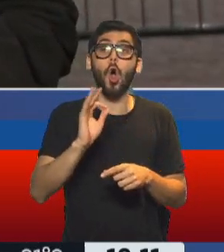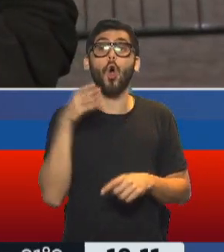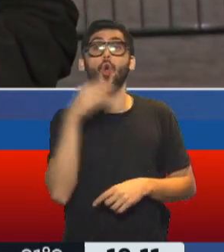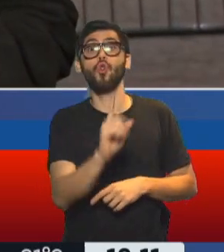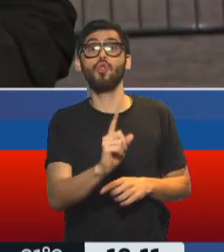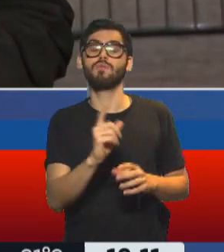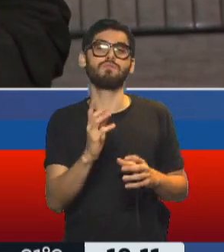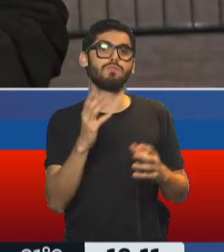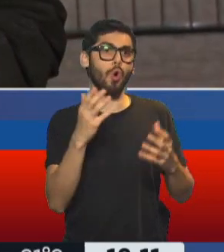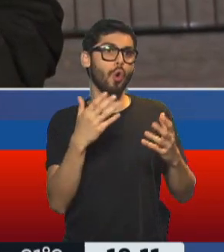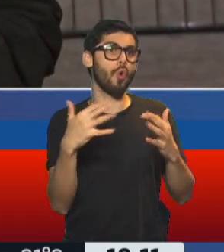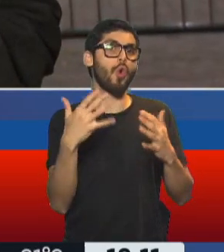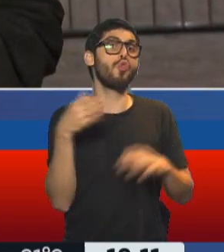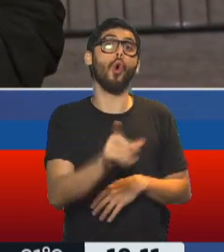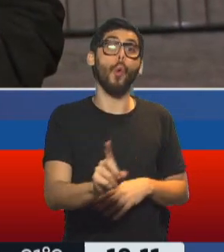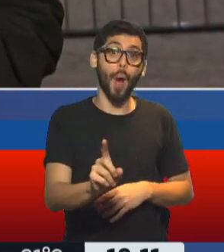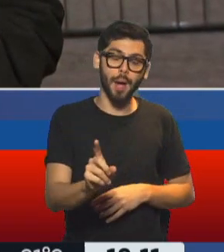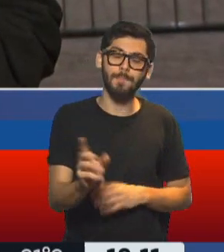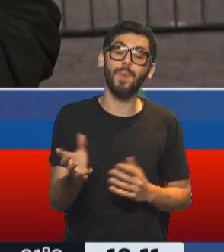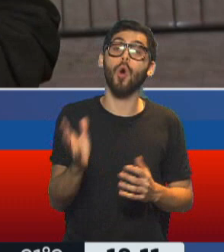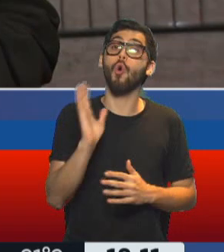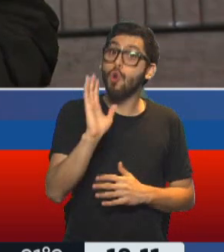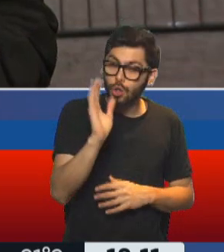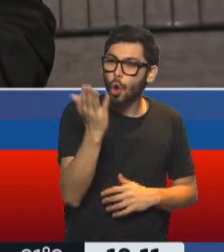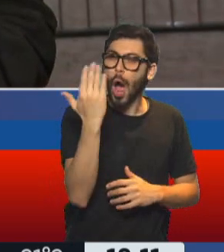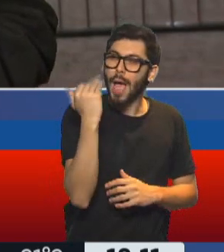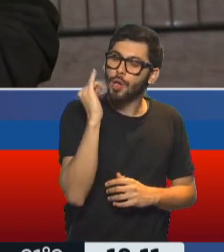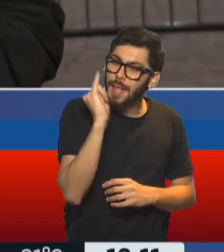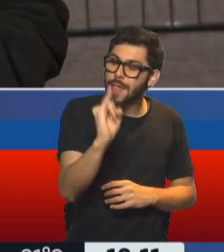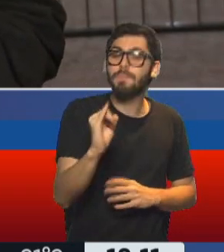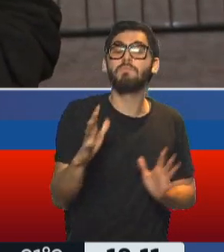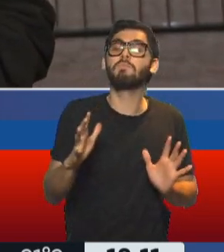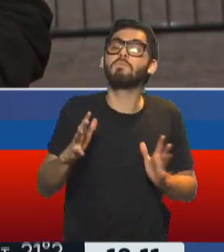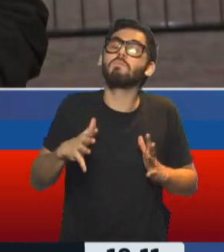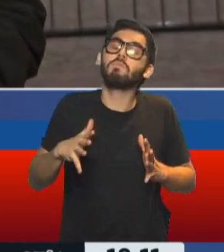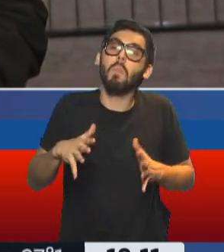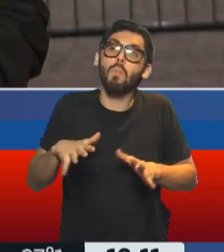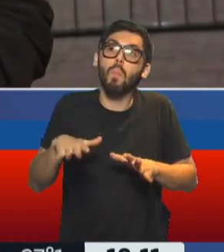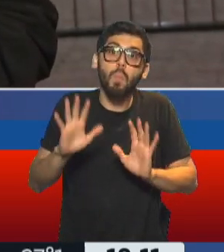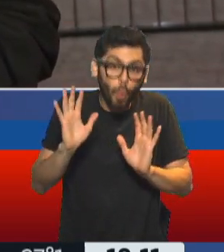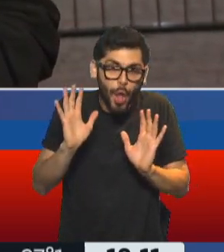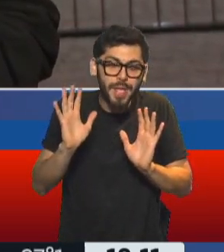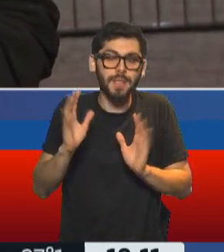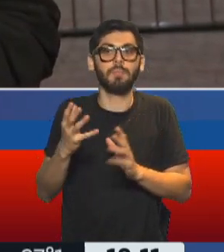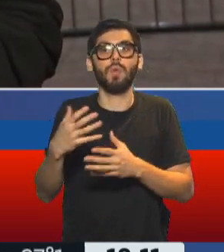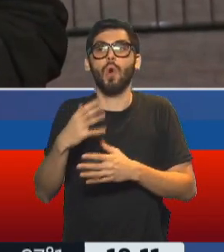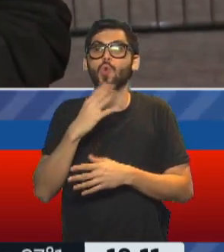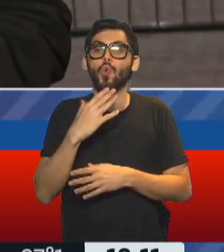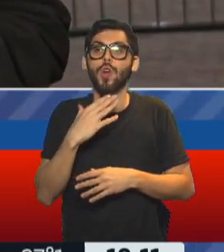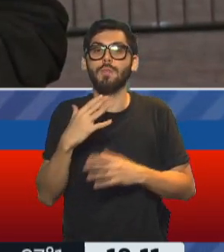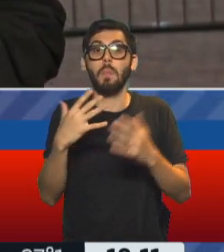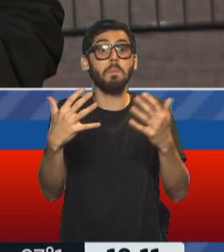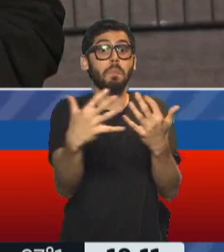Bueno, ayer te anticipé eso, que no descartaba la situación de no presentarse. No la descartaba, para